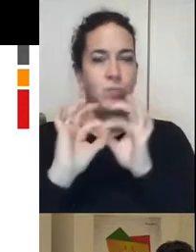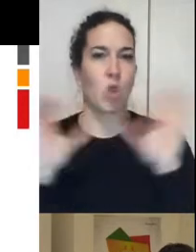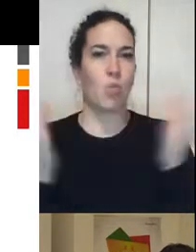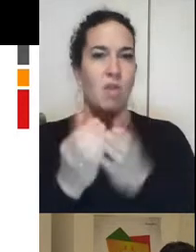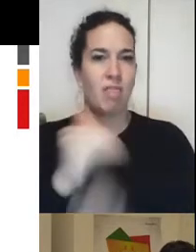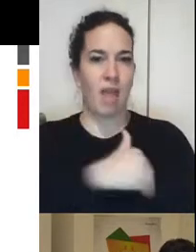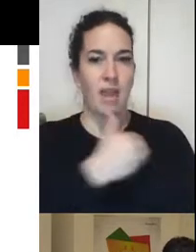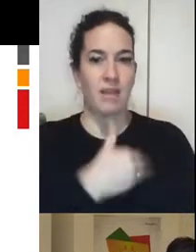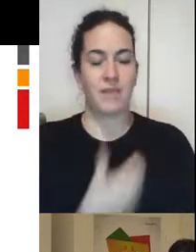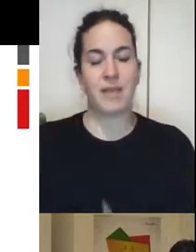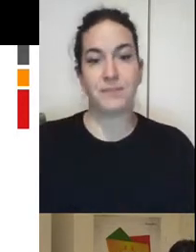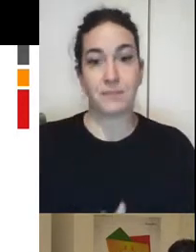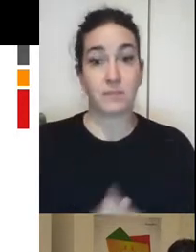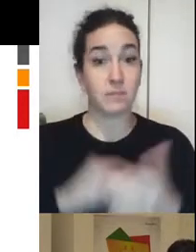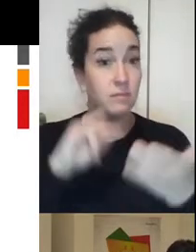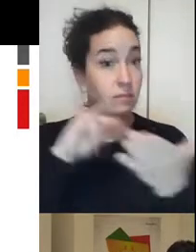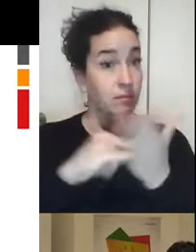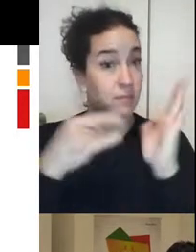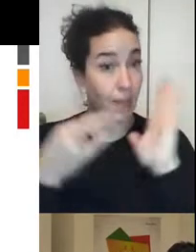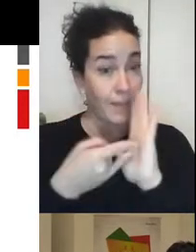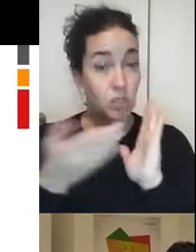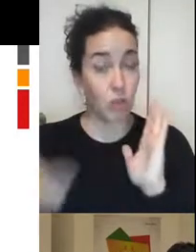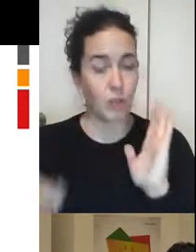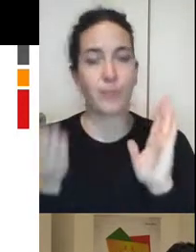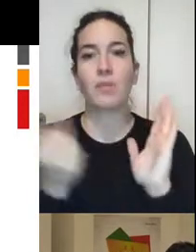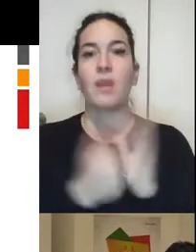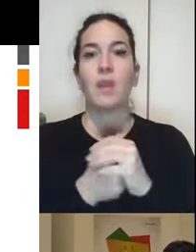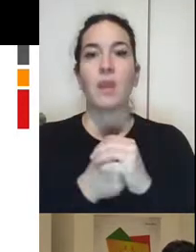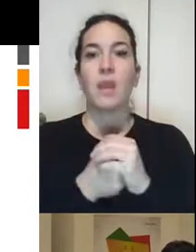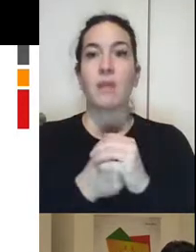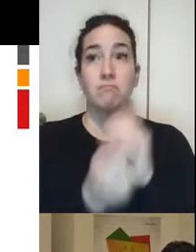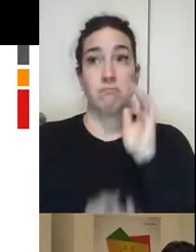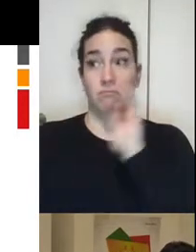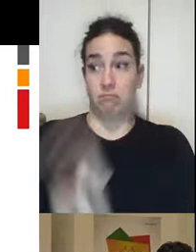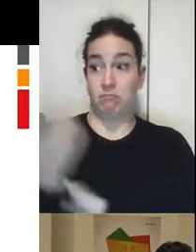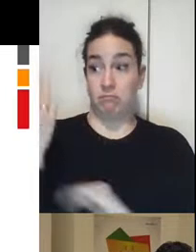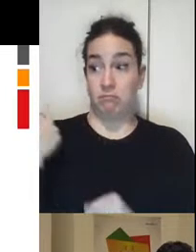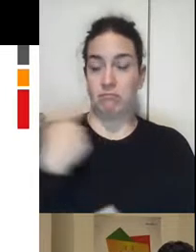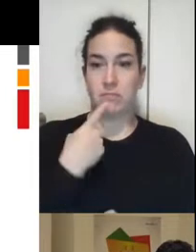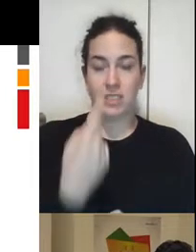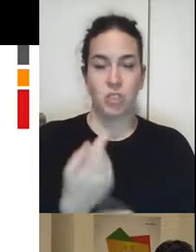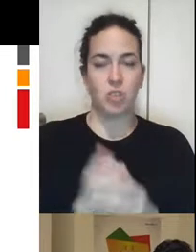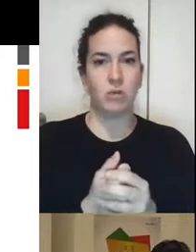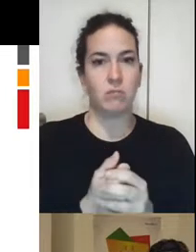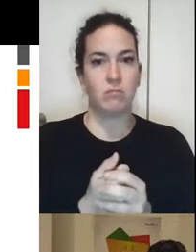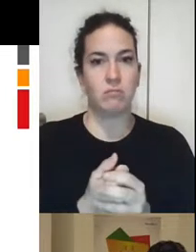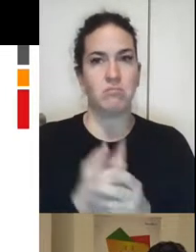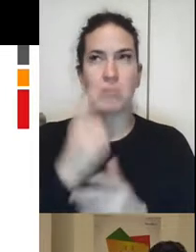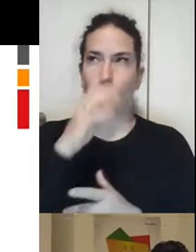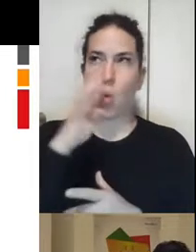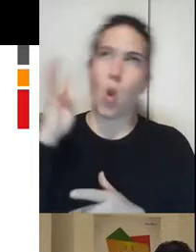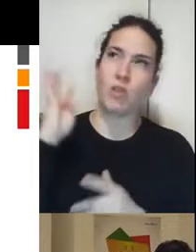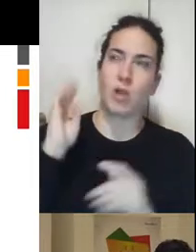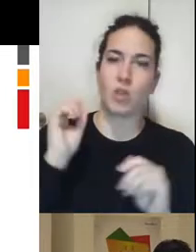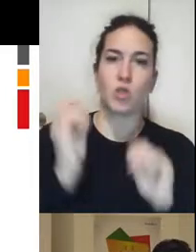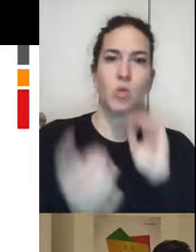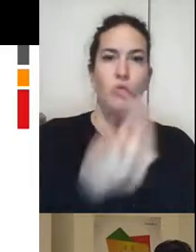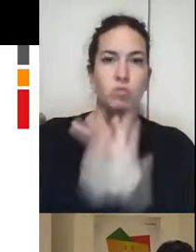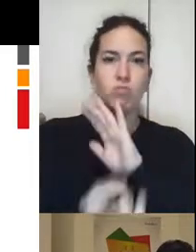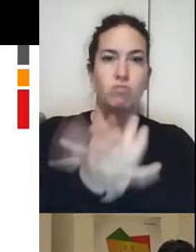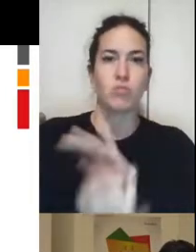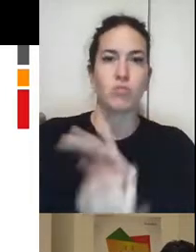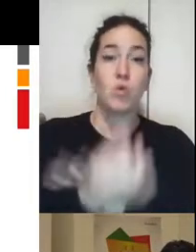Ese método, pues, en el contexto donde ha nacido como antecedente, pues ha dejado en los últimos 4 años, pues, 4 libros